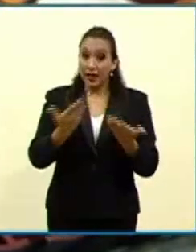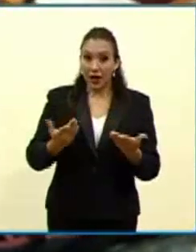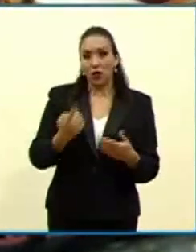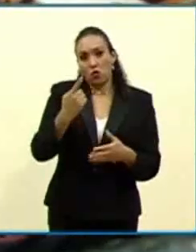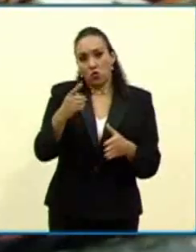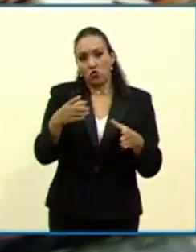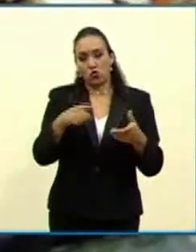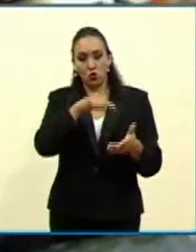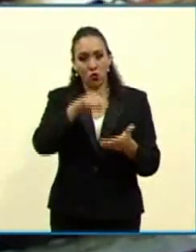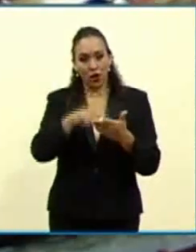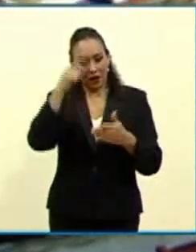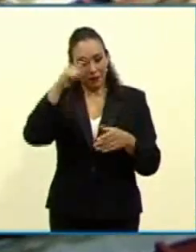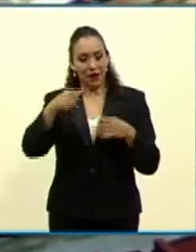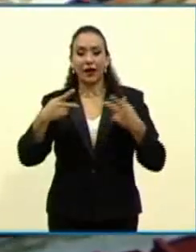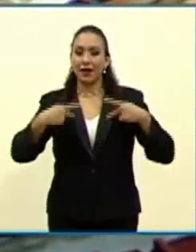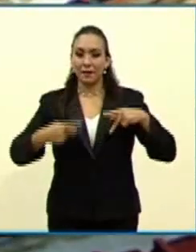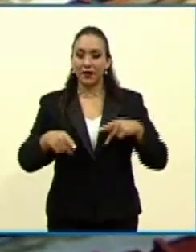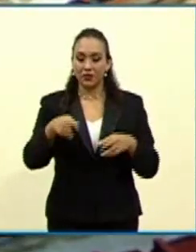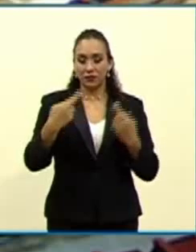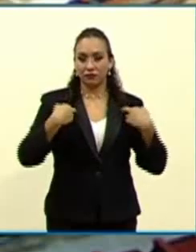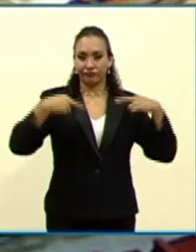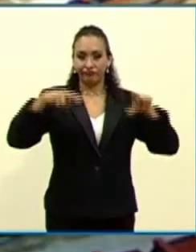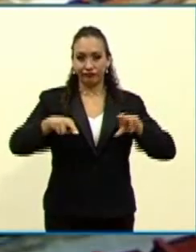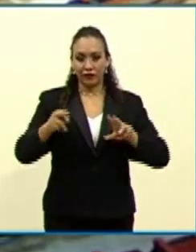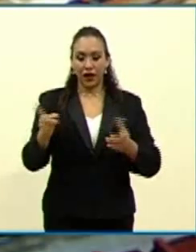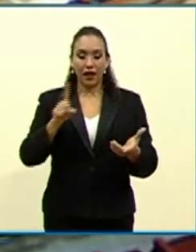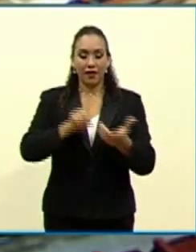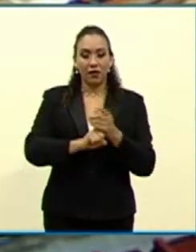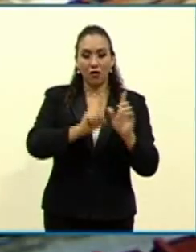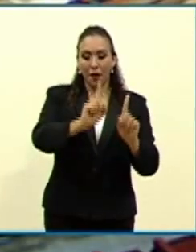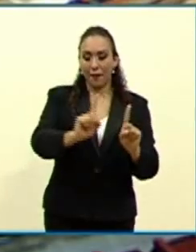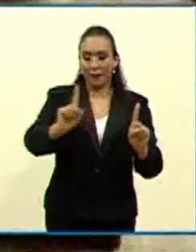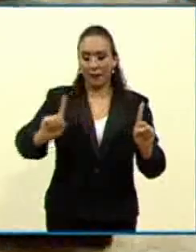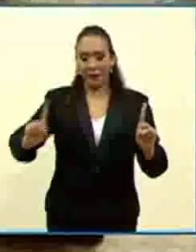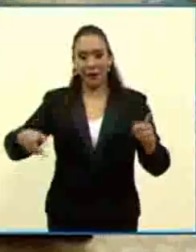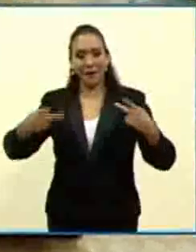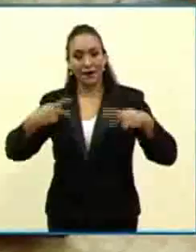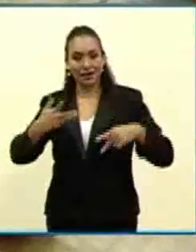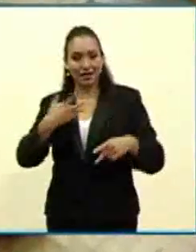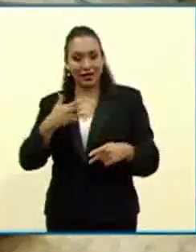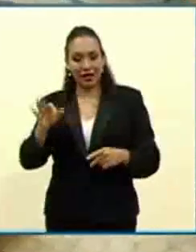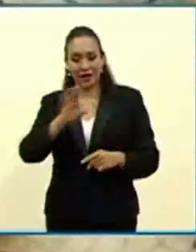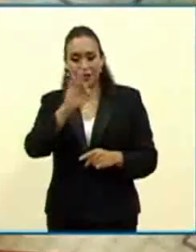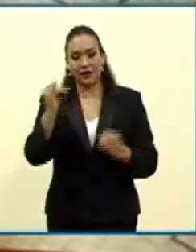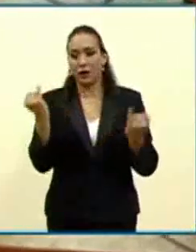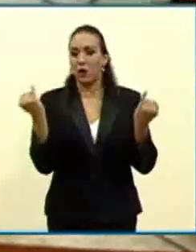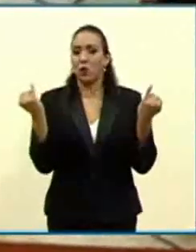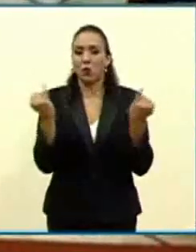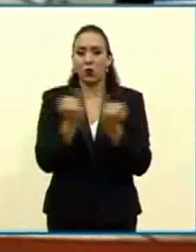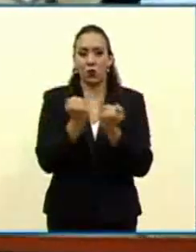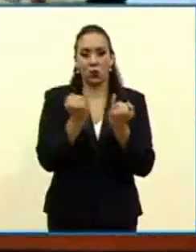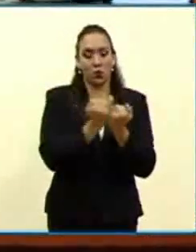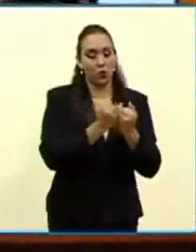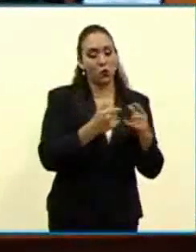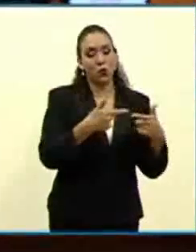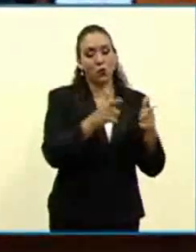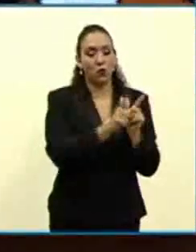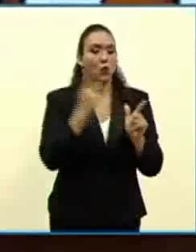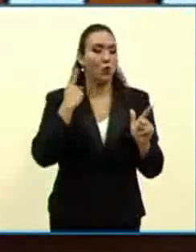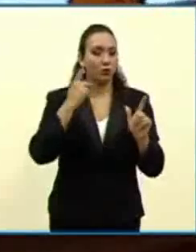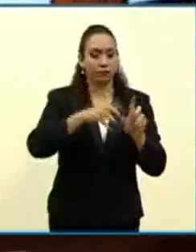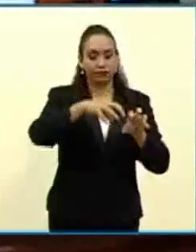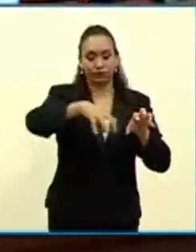del Trabajo con el fin de que se ubique dentro de los límites de subrepresentación permitidos